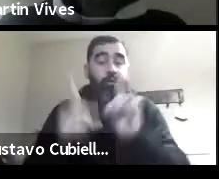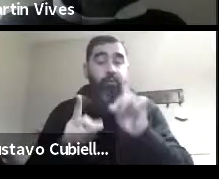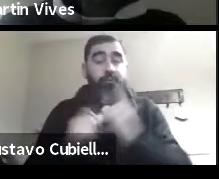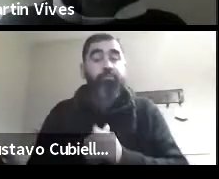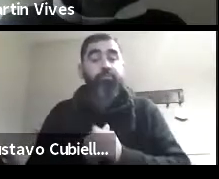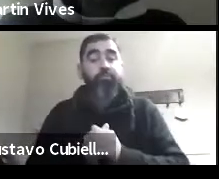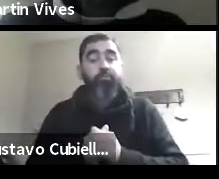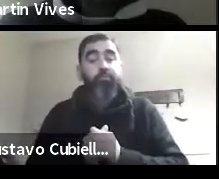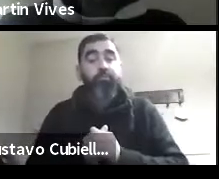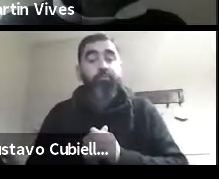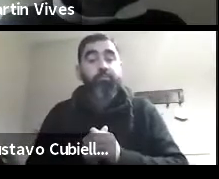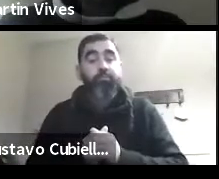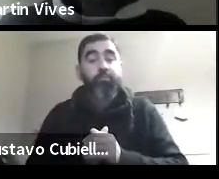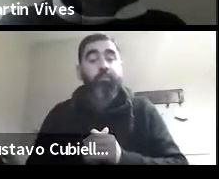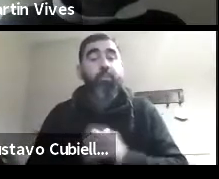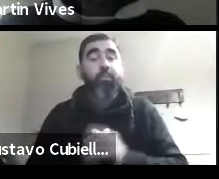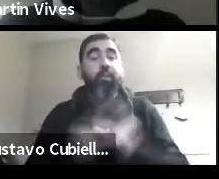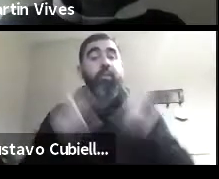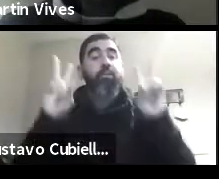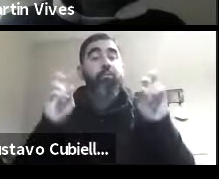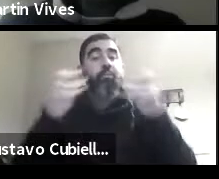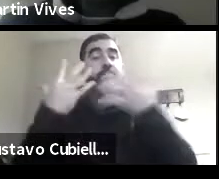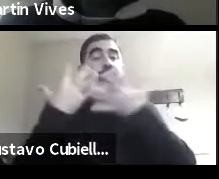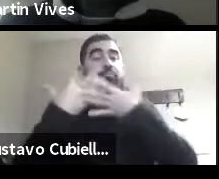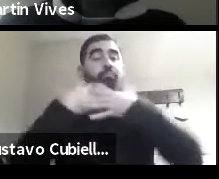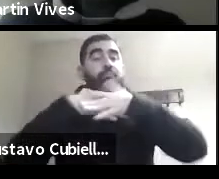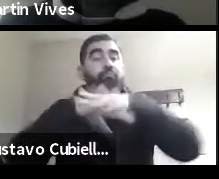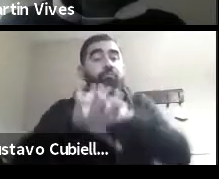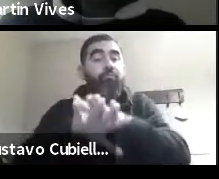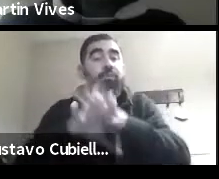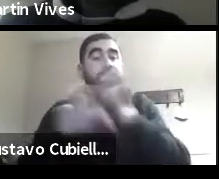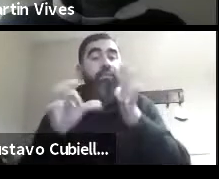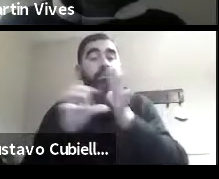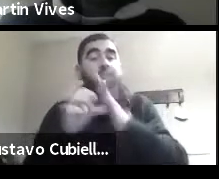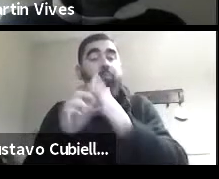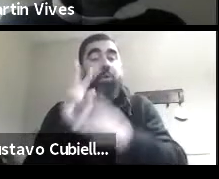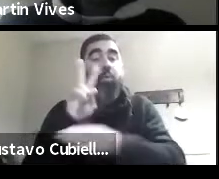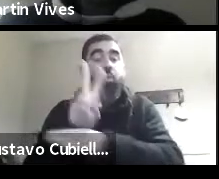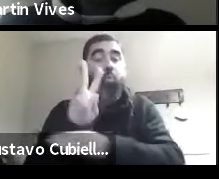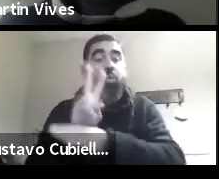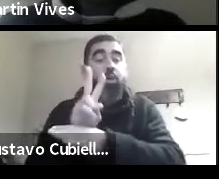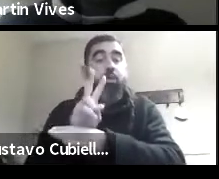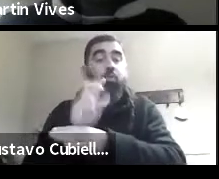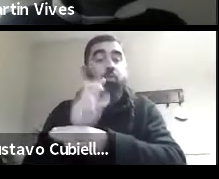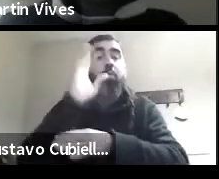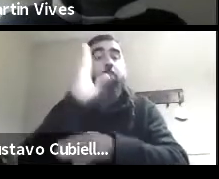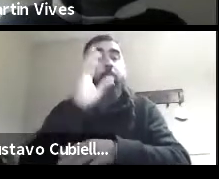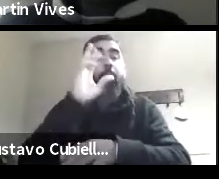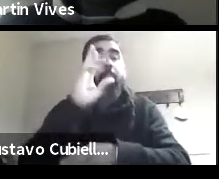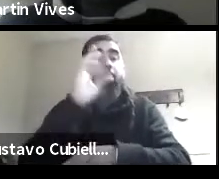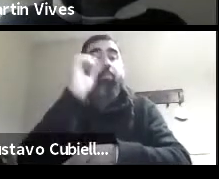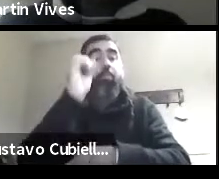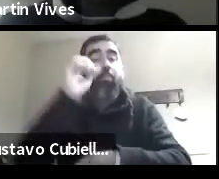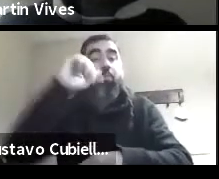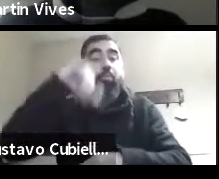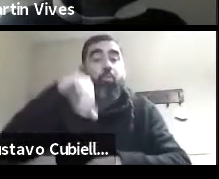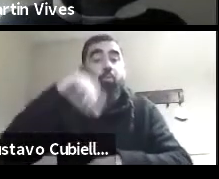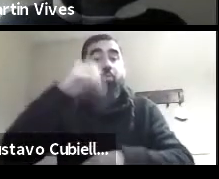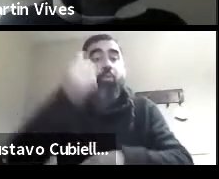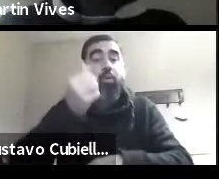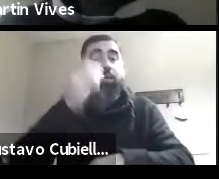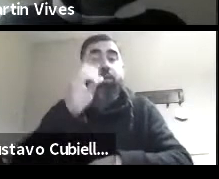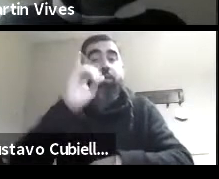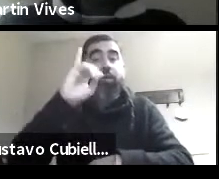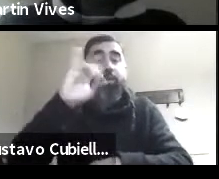Bueno, la cuestión está de la fusión entre el sistema de cuidado y PRONADIS, las restricciones que aún tiene